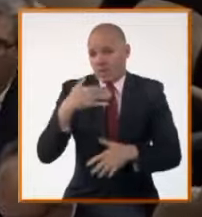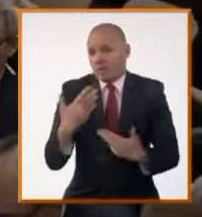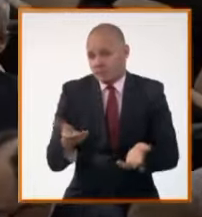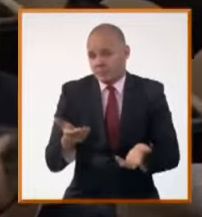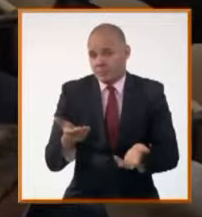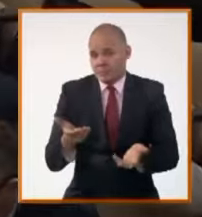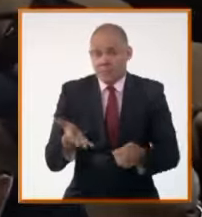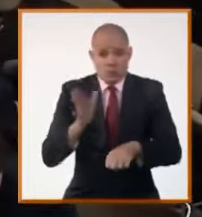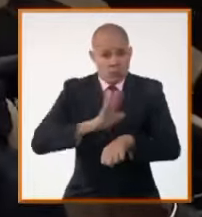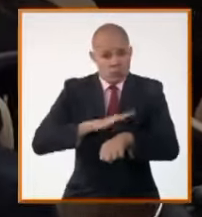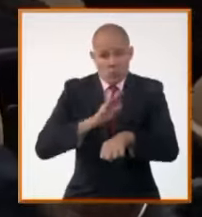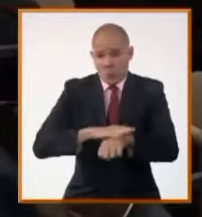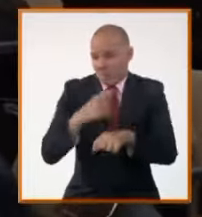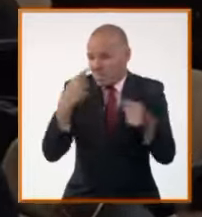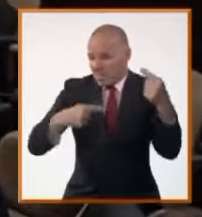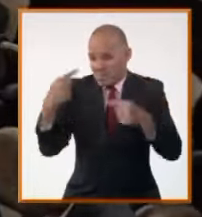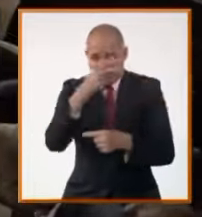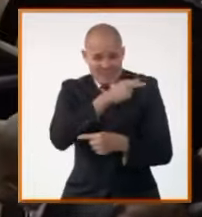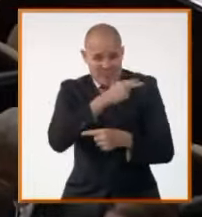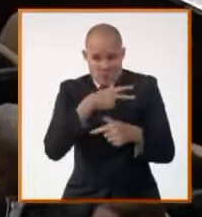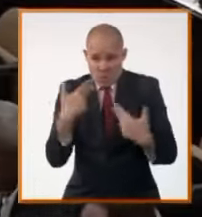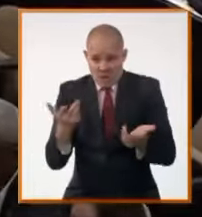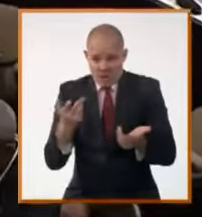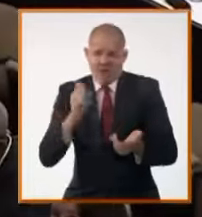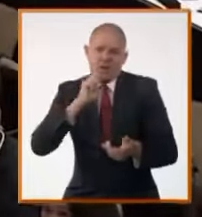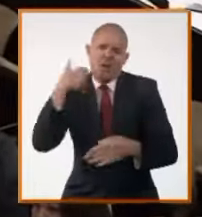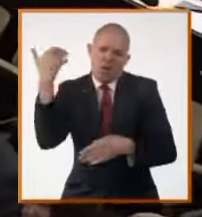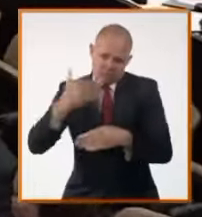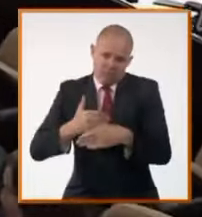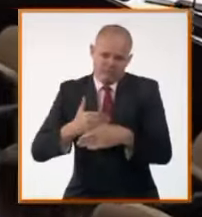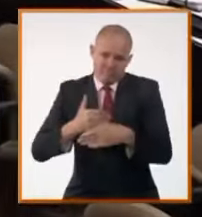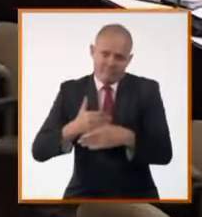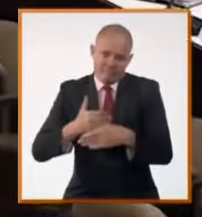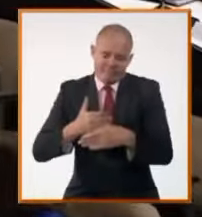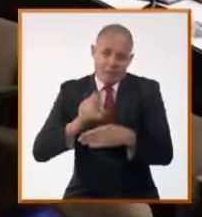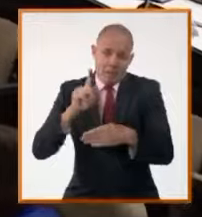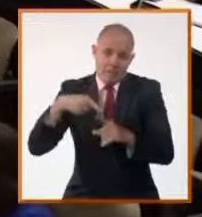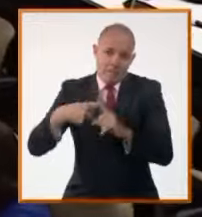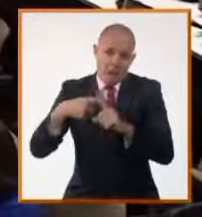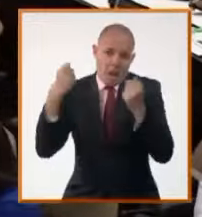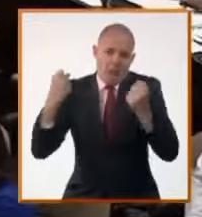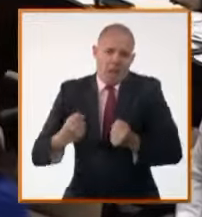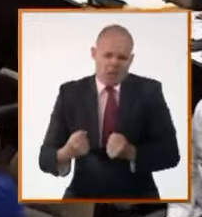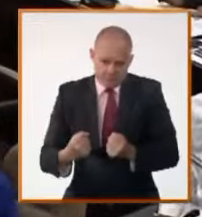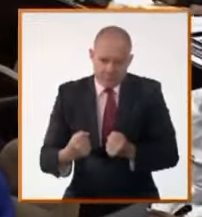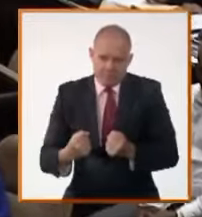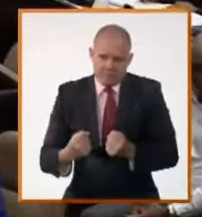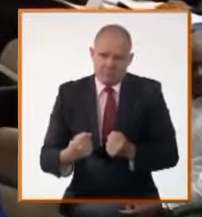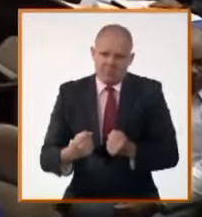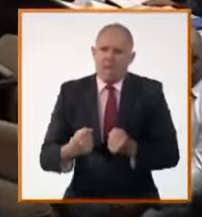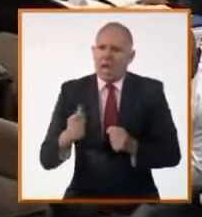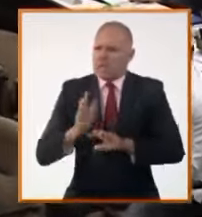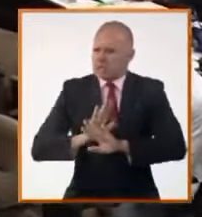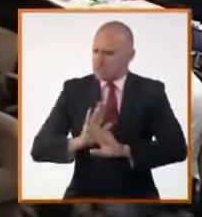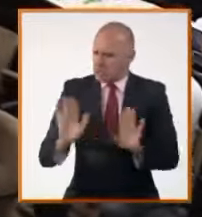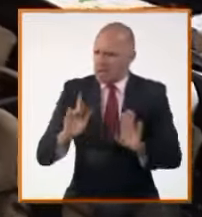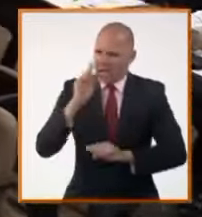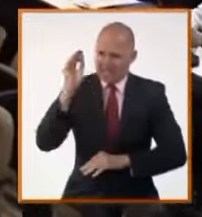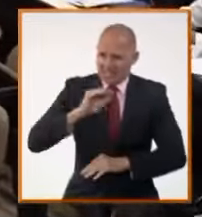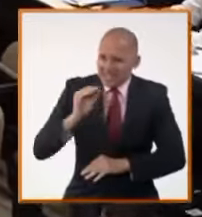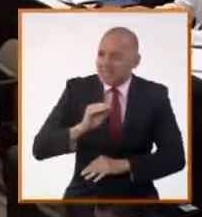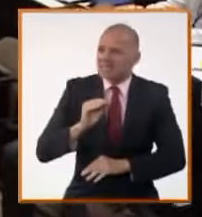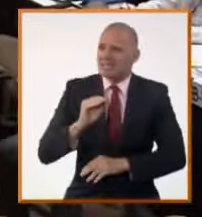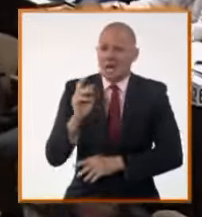bloqueo recrudecido, y a pesar de la insistencia en las campañas mediáticas de los enemigos de la